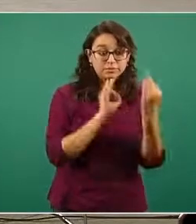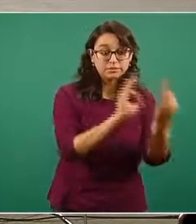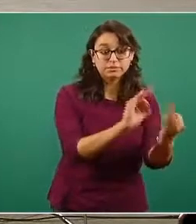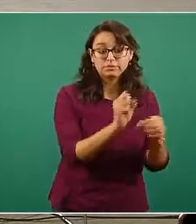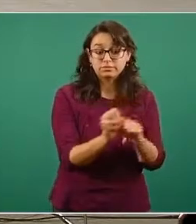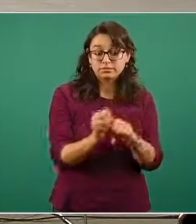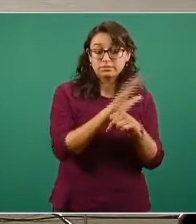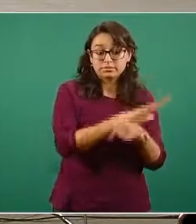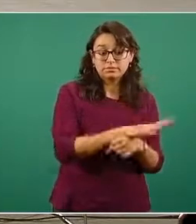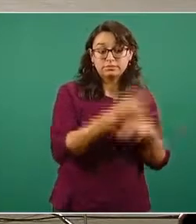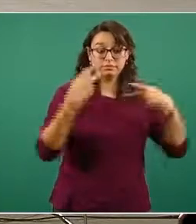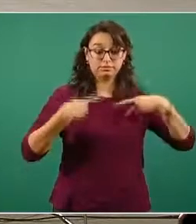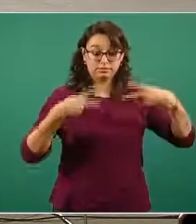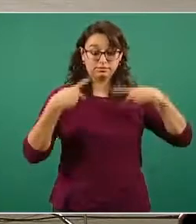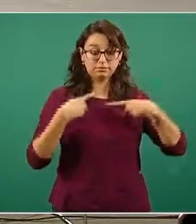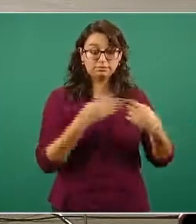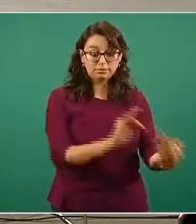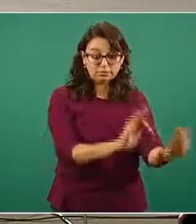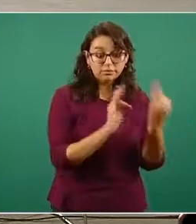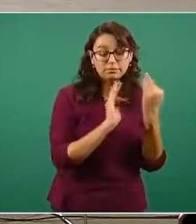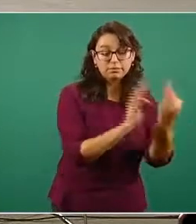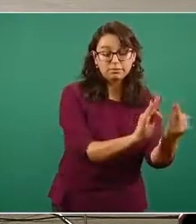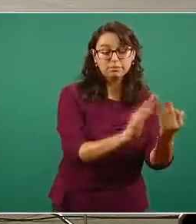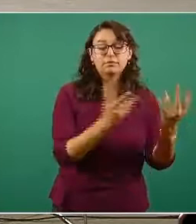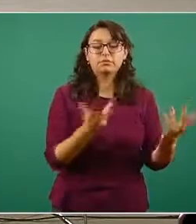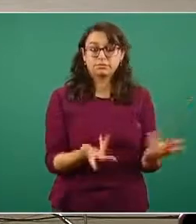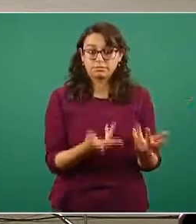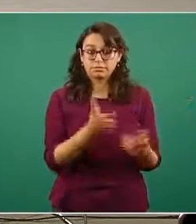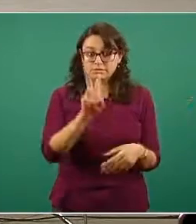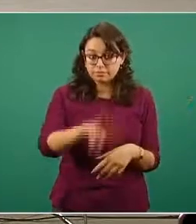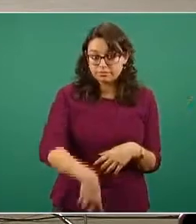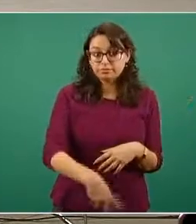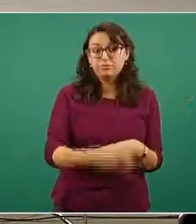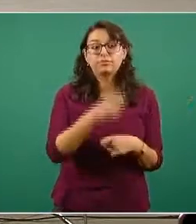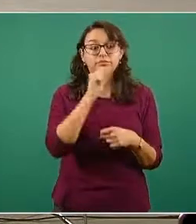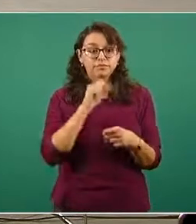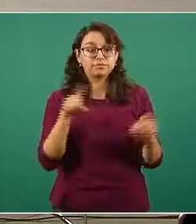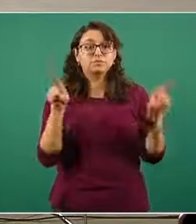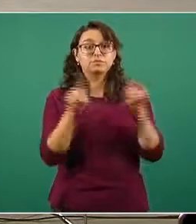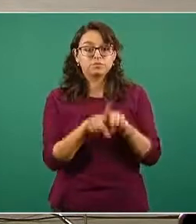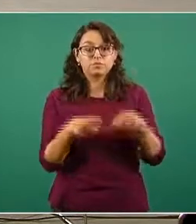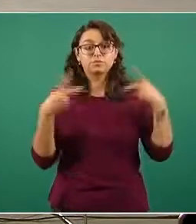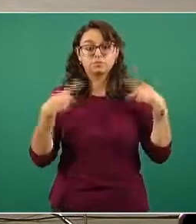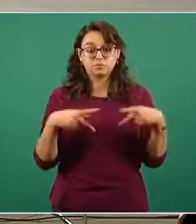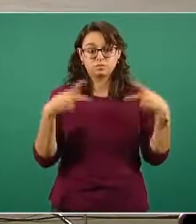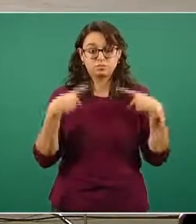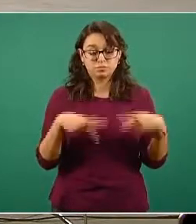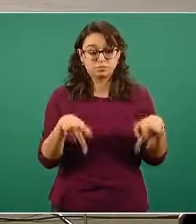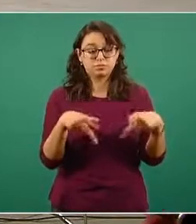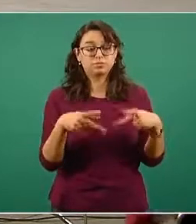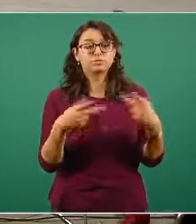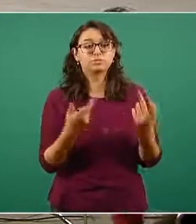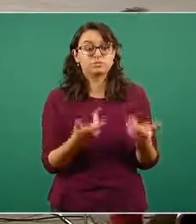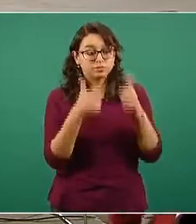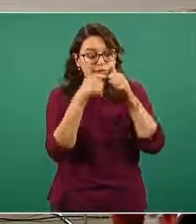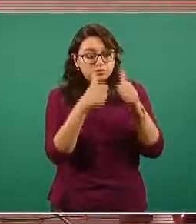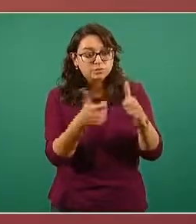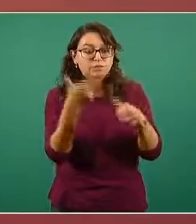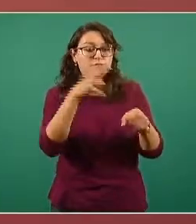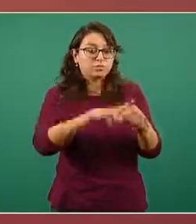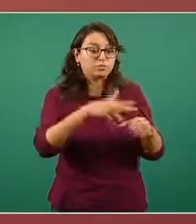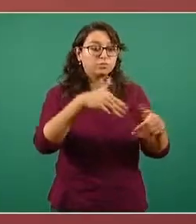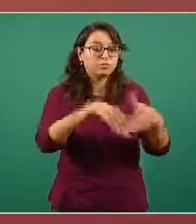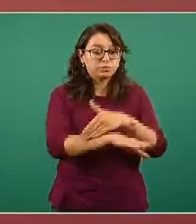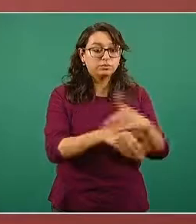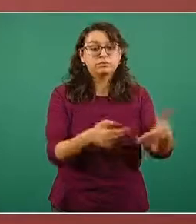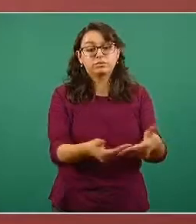las consultas ambulatorias COVID, y también el personal de la atención prehospitalaria, las ambulancias,